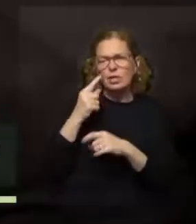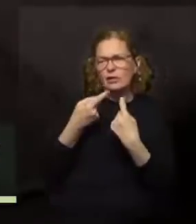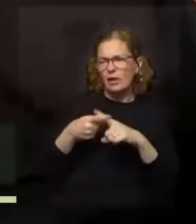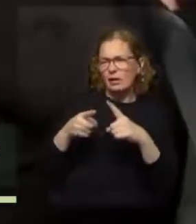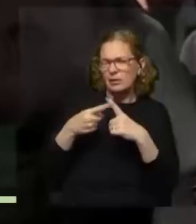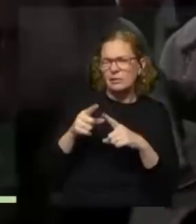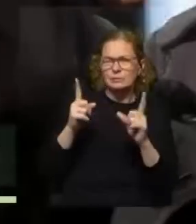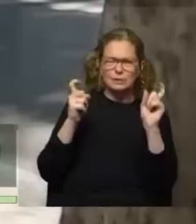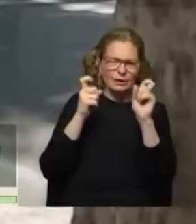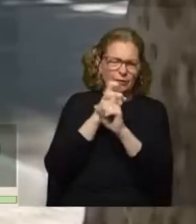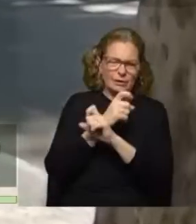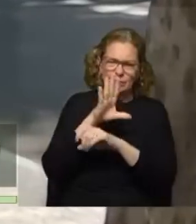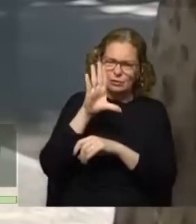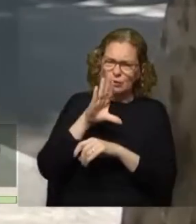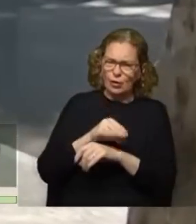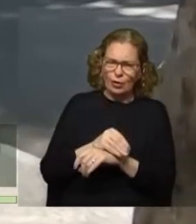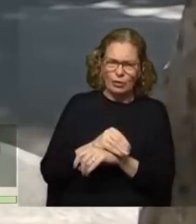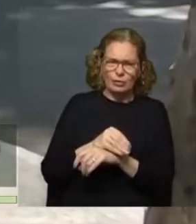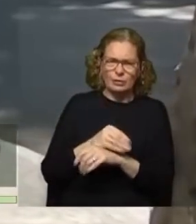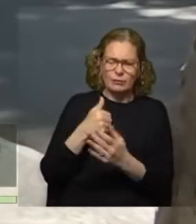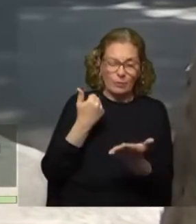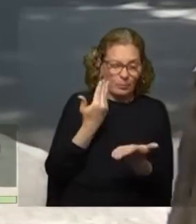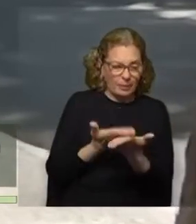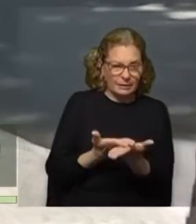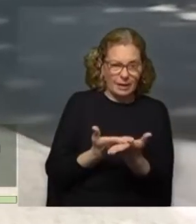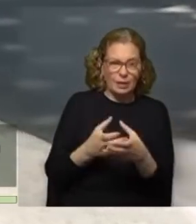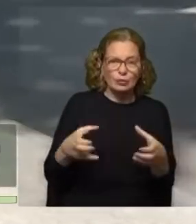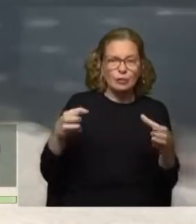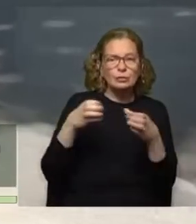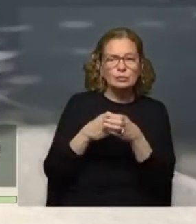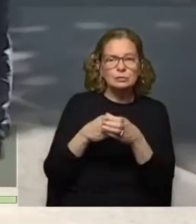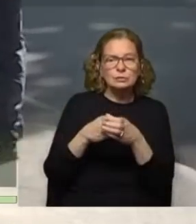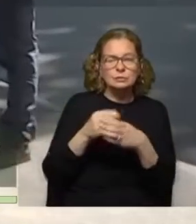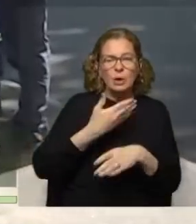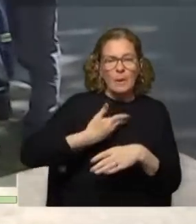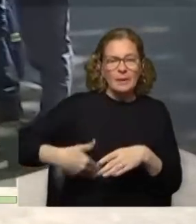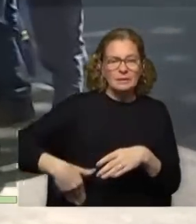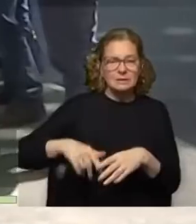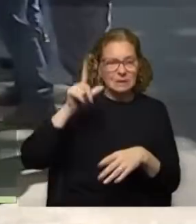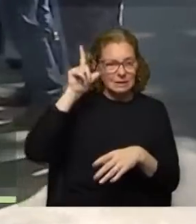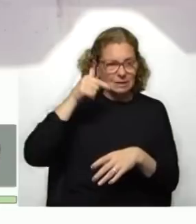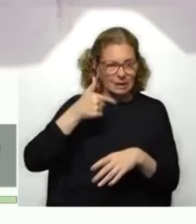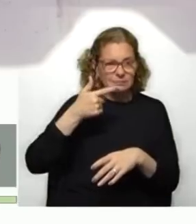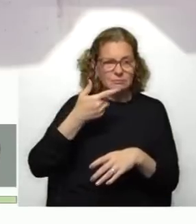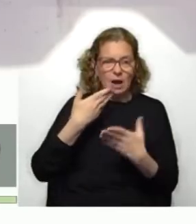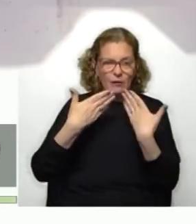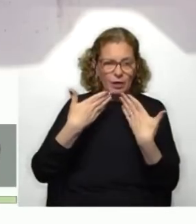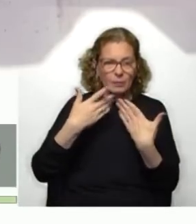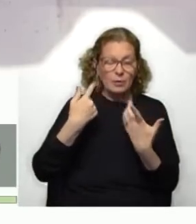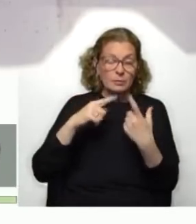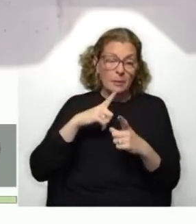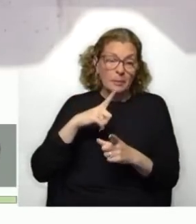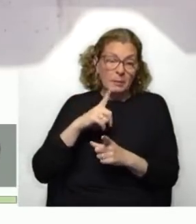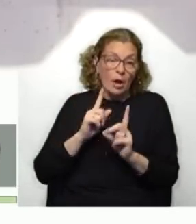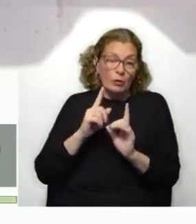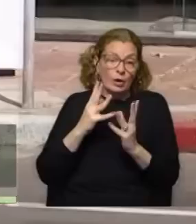tenemos dificultades enormes este que fueron plasmadas en una reunión que tuvimos con el presidente de antel y que bueno Esperemos que